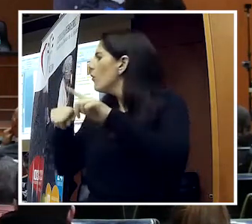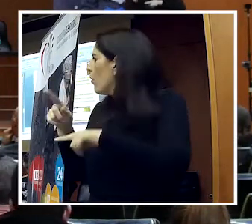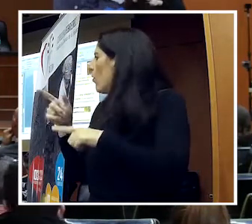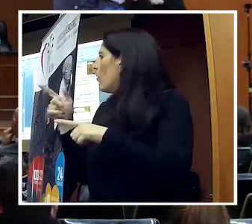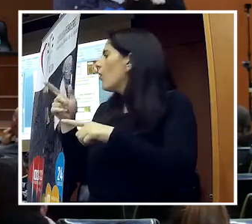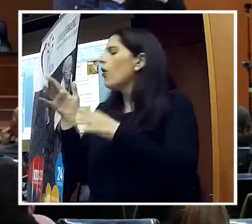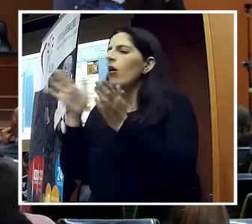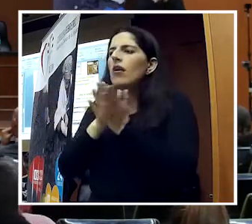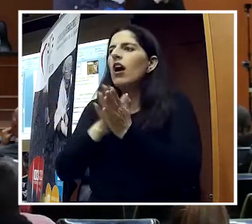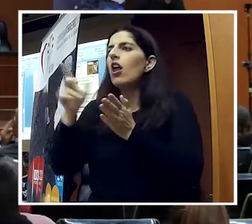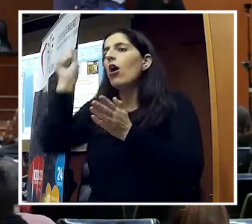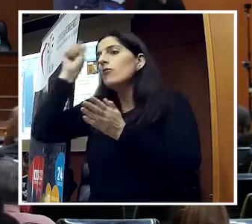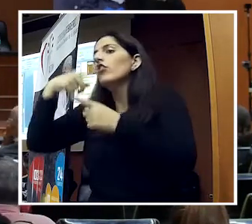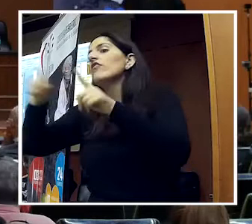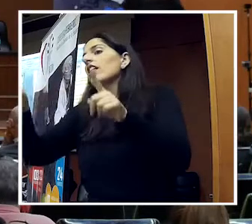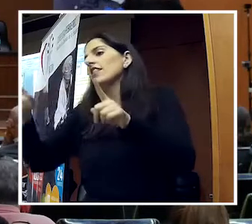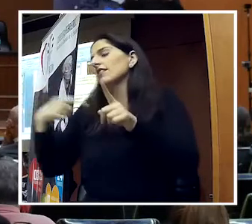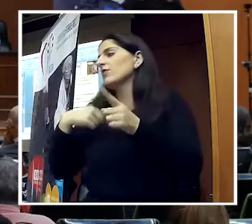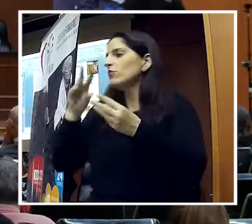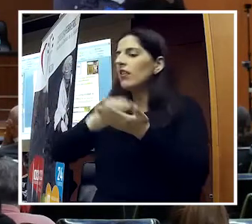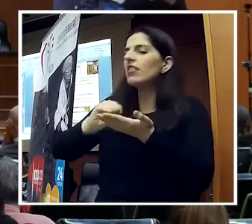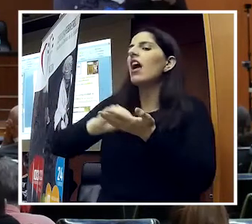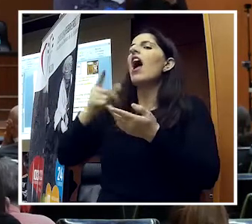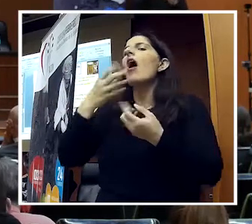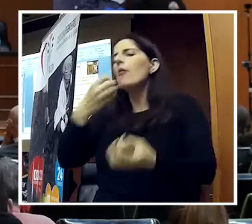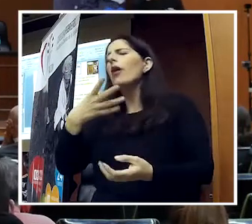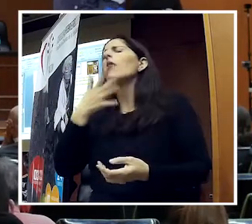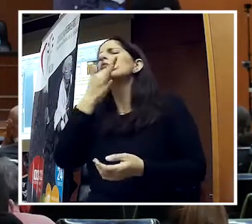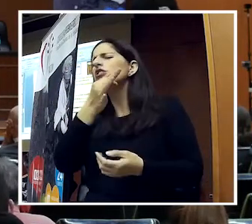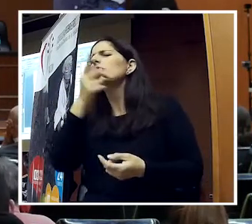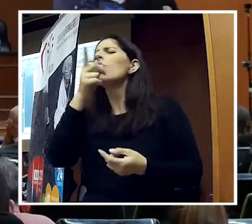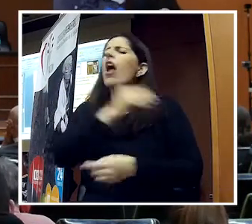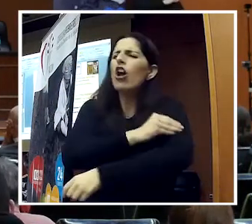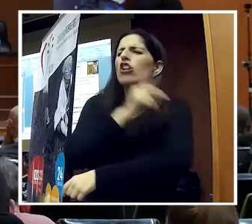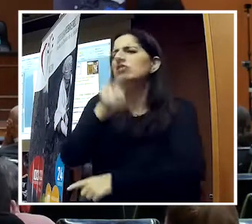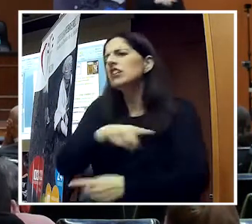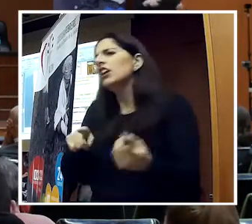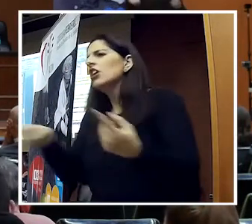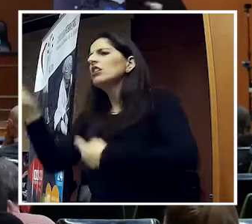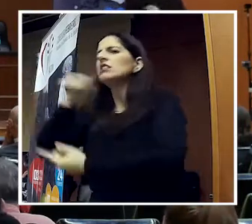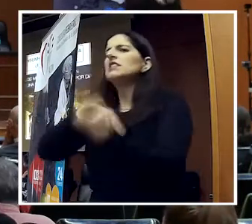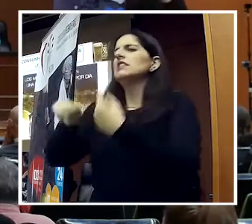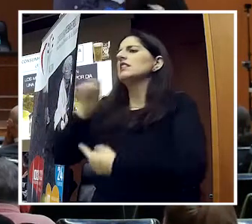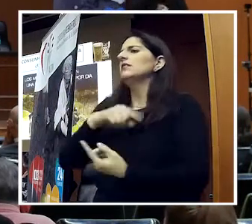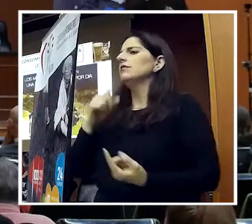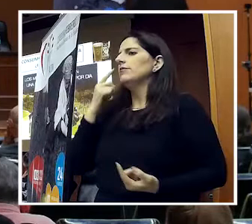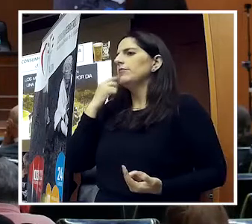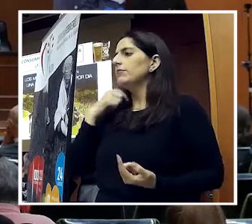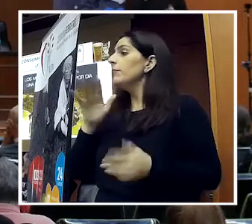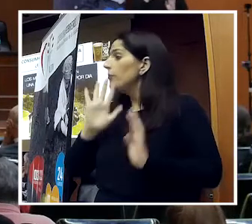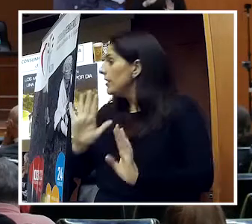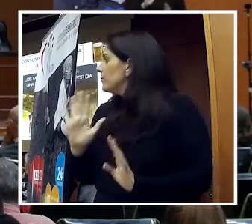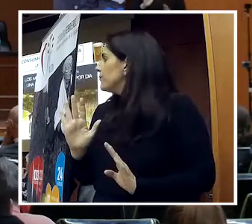tema del alcohol lo hemos hablado con los beneficios cardiovasculares que podrían tener, pero sin